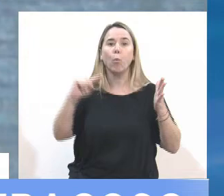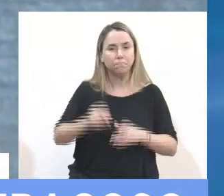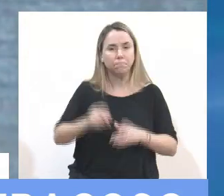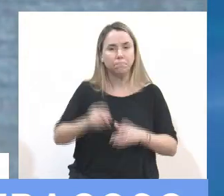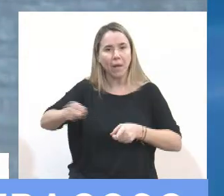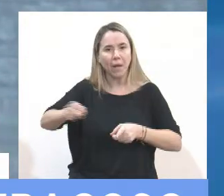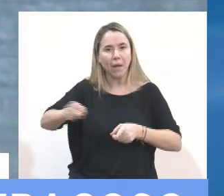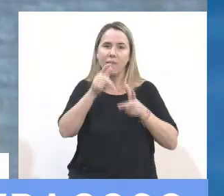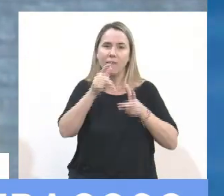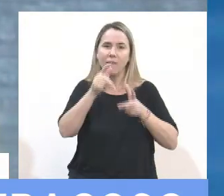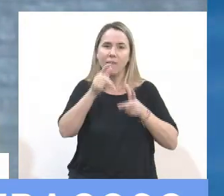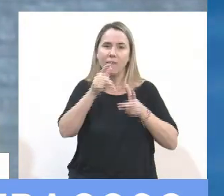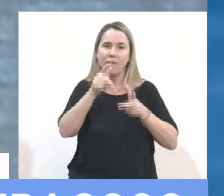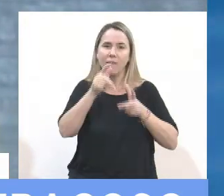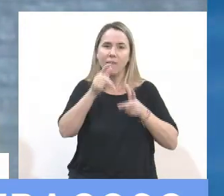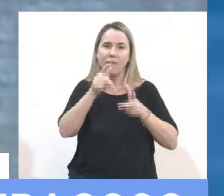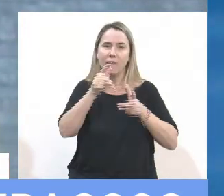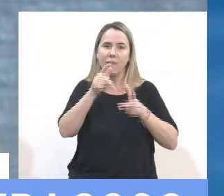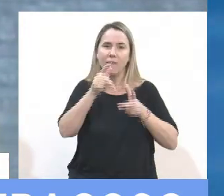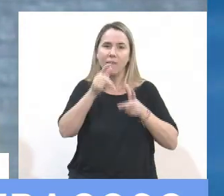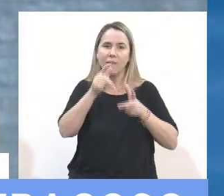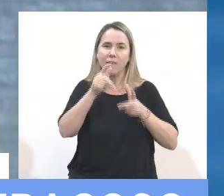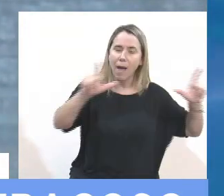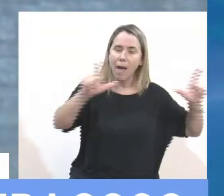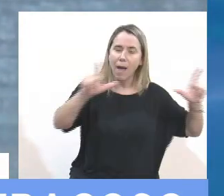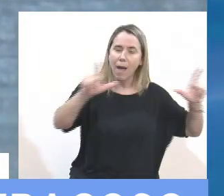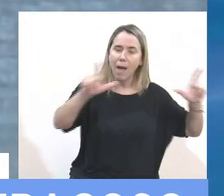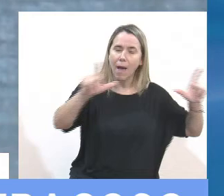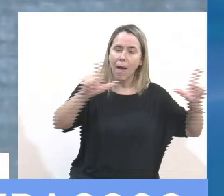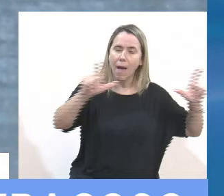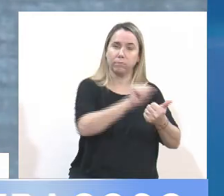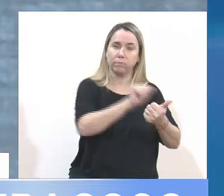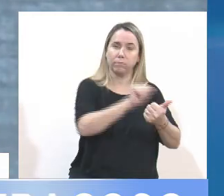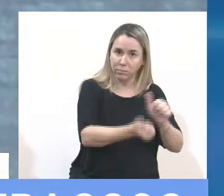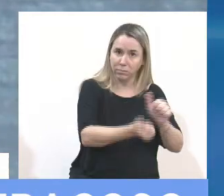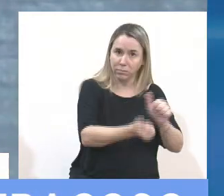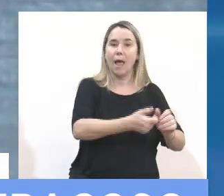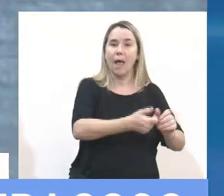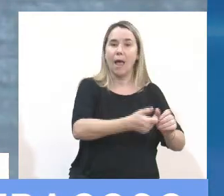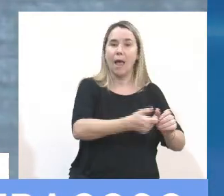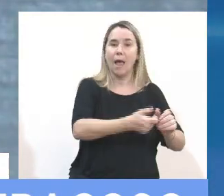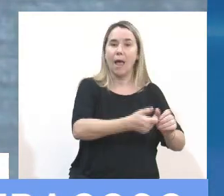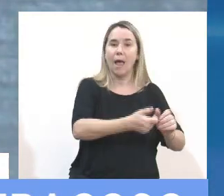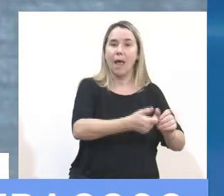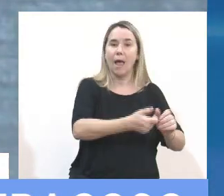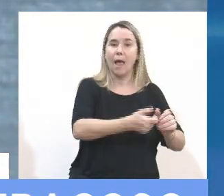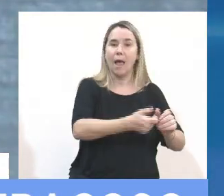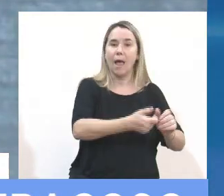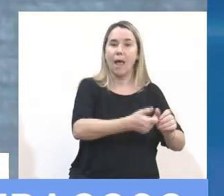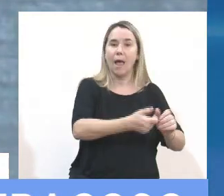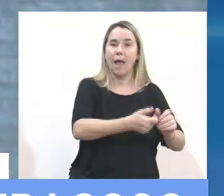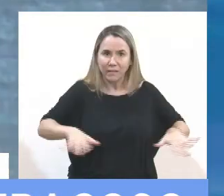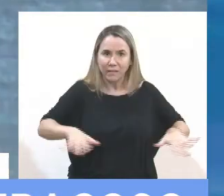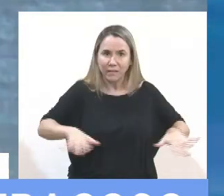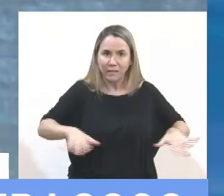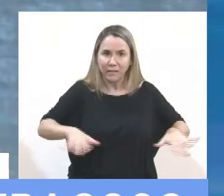también los reportes de producción y distribución de imágenes de explotación sexual infantil a nivel nacional aumentaron de marzo a